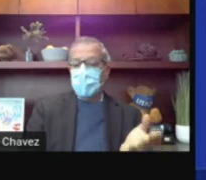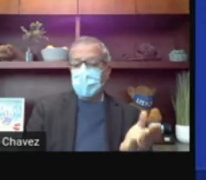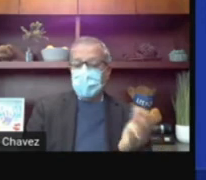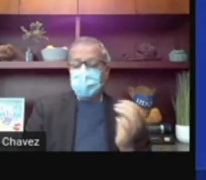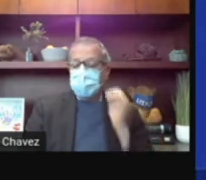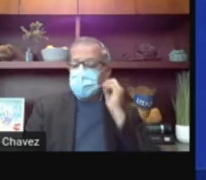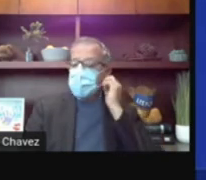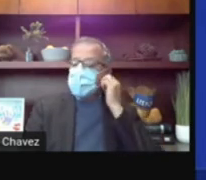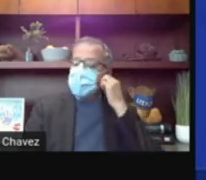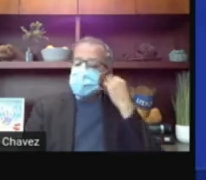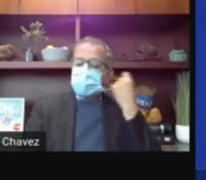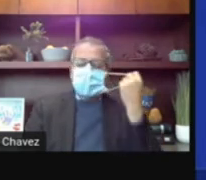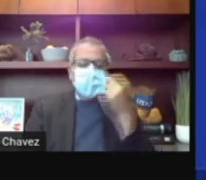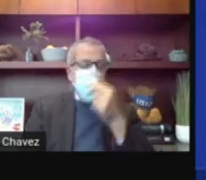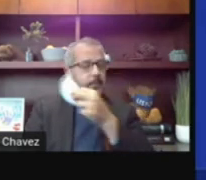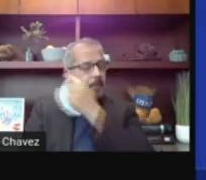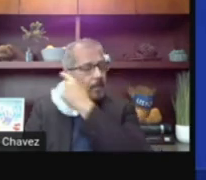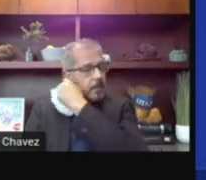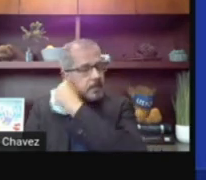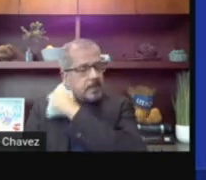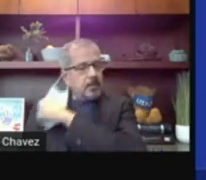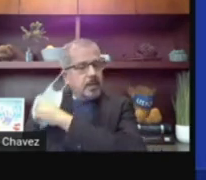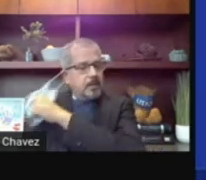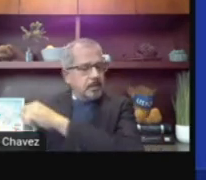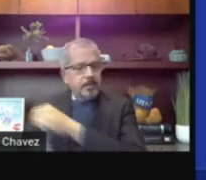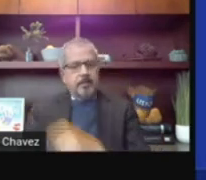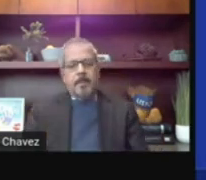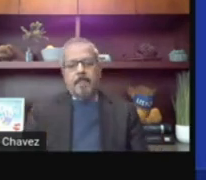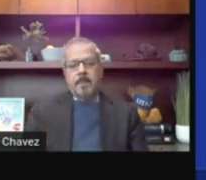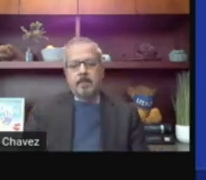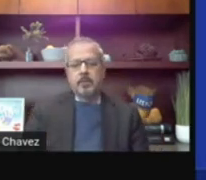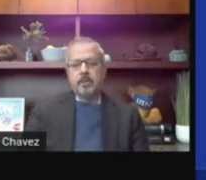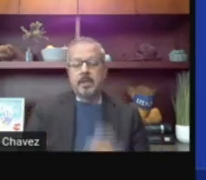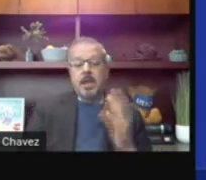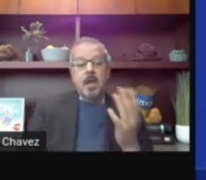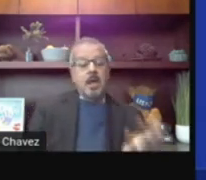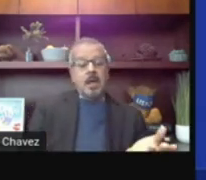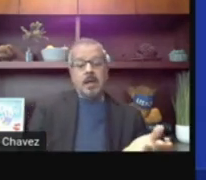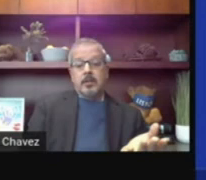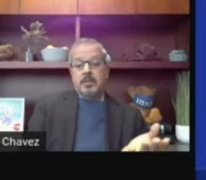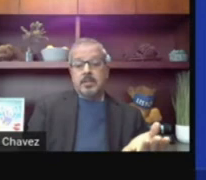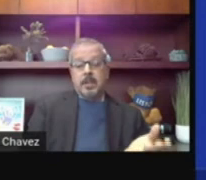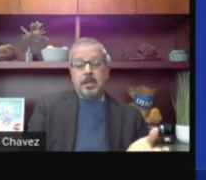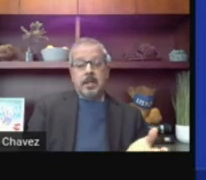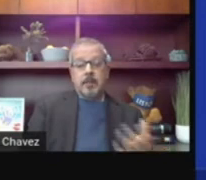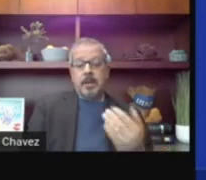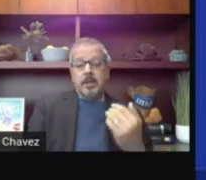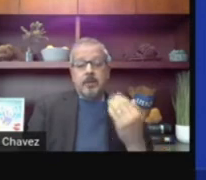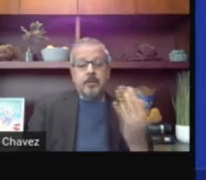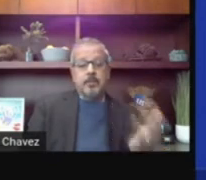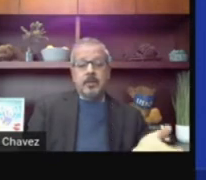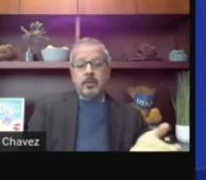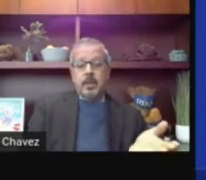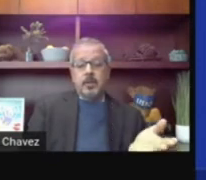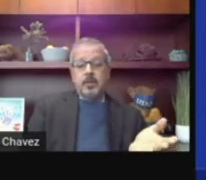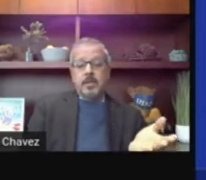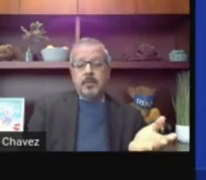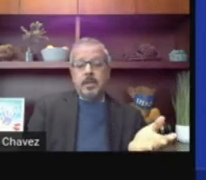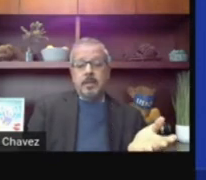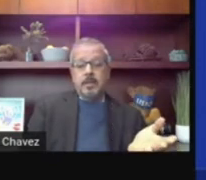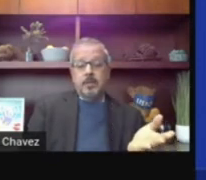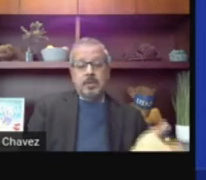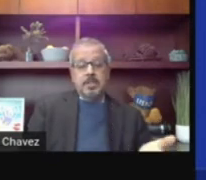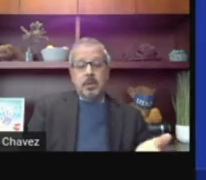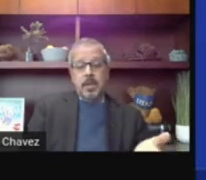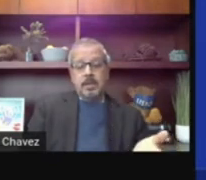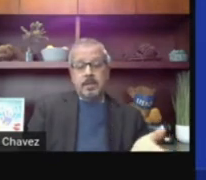ir a caminar al perro. Y me voy a quitar esto porque está dando calor. Muy bien. Entonces, caminar al perro, comprar